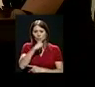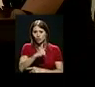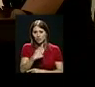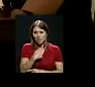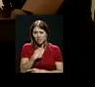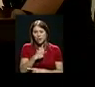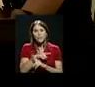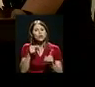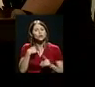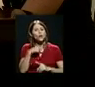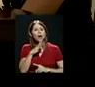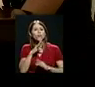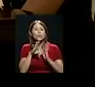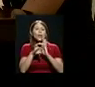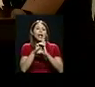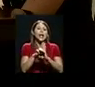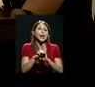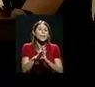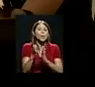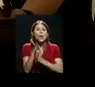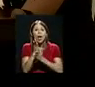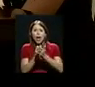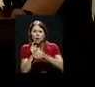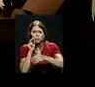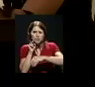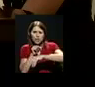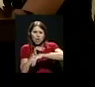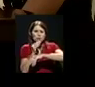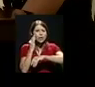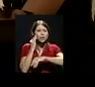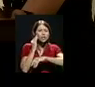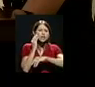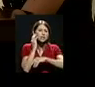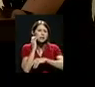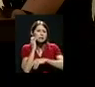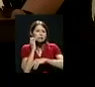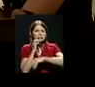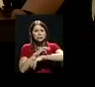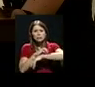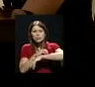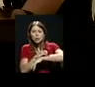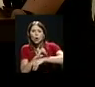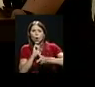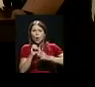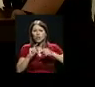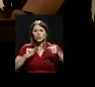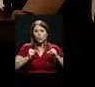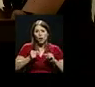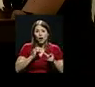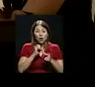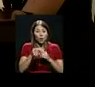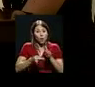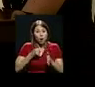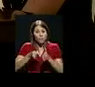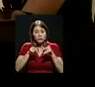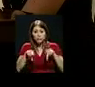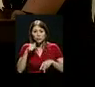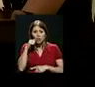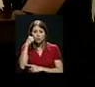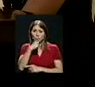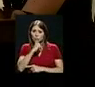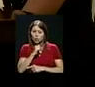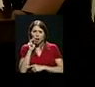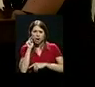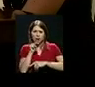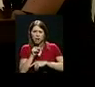digamos a alguna mancha que tiene alguna aspereza que a veces les empieza a picar verdad o les duele o en algunos casos el adulto mayor le